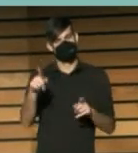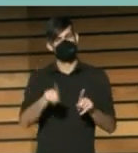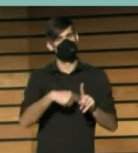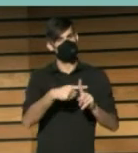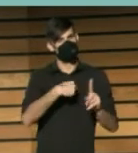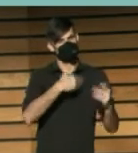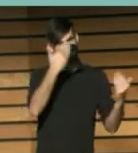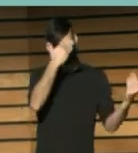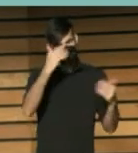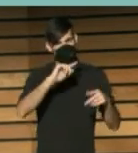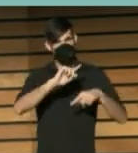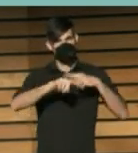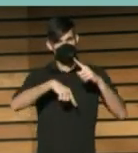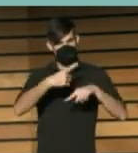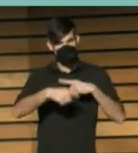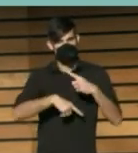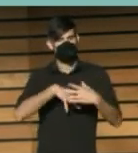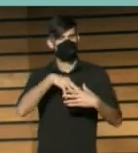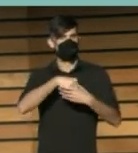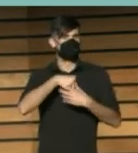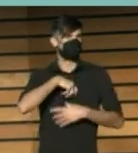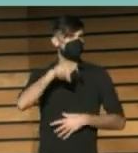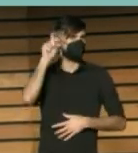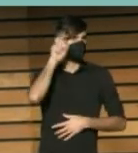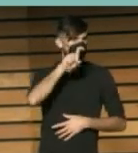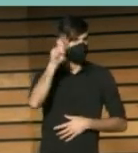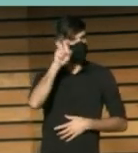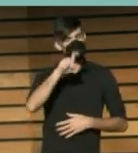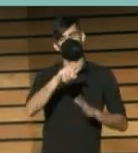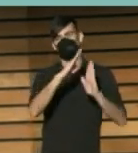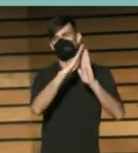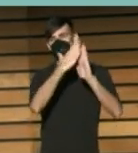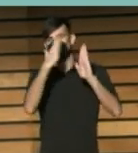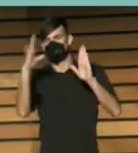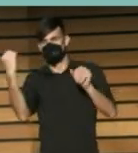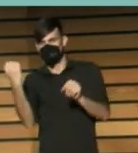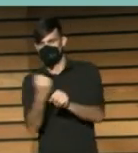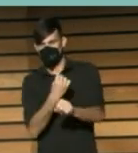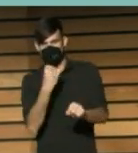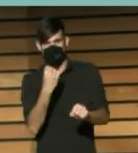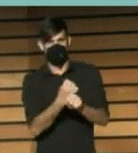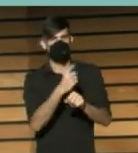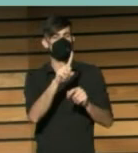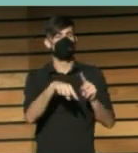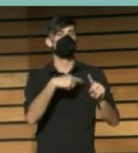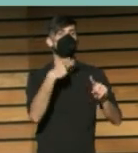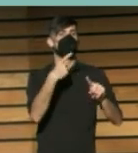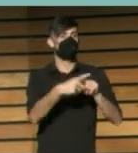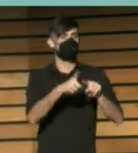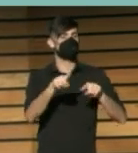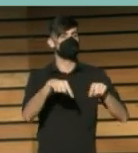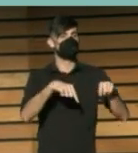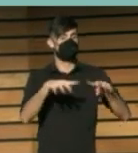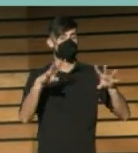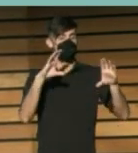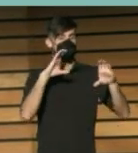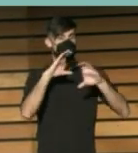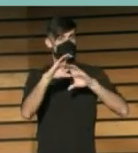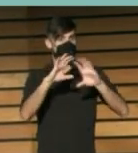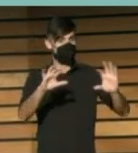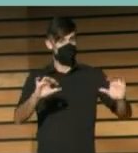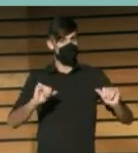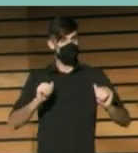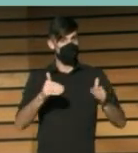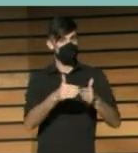las familias, el trabajo docente, el trabajo de los bibliotecarios y el trabajo de los medios de comunicación. Justo antes de que empezara este